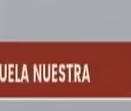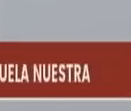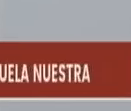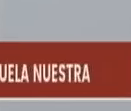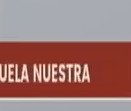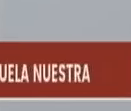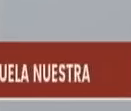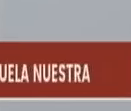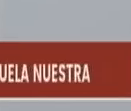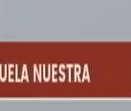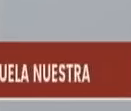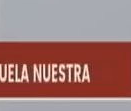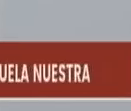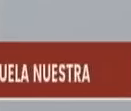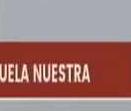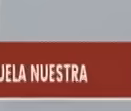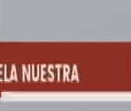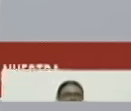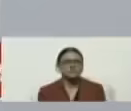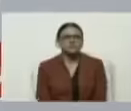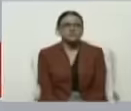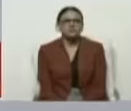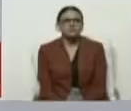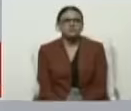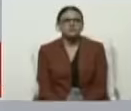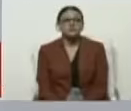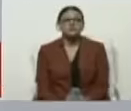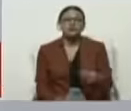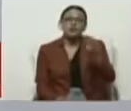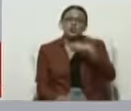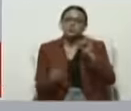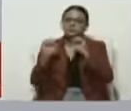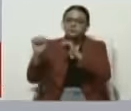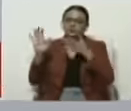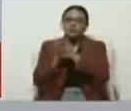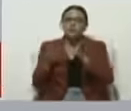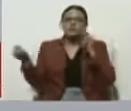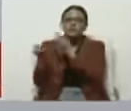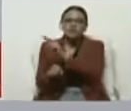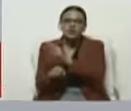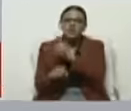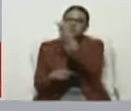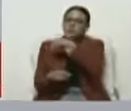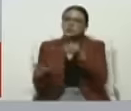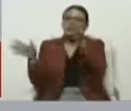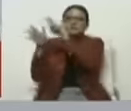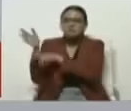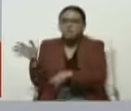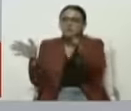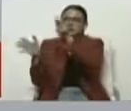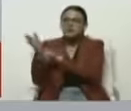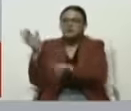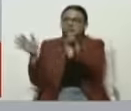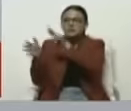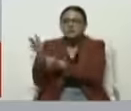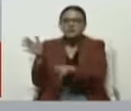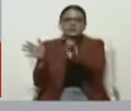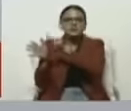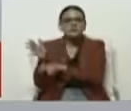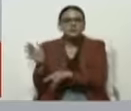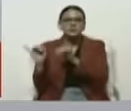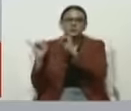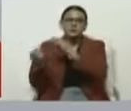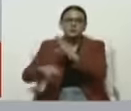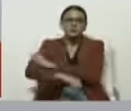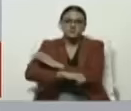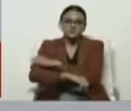de rechazo y repudio a la violencia, que ha sido un patrón común de acción por parte de